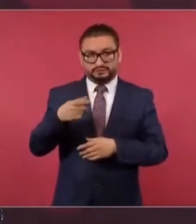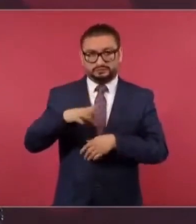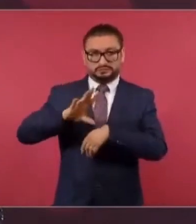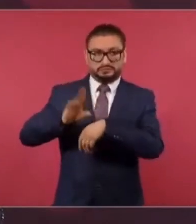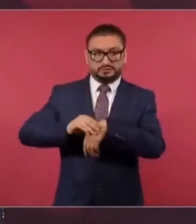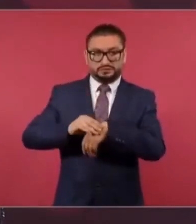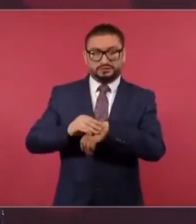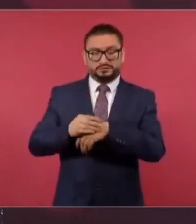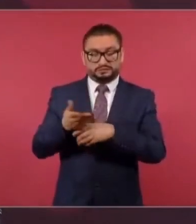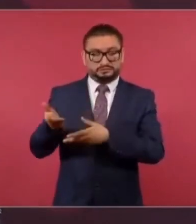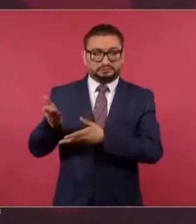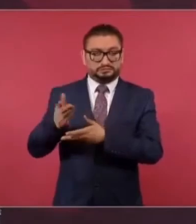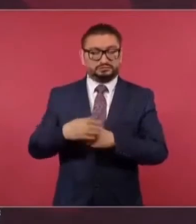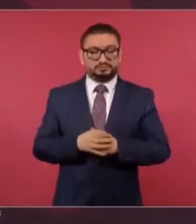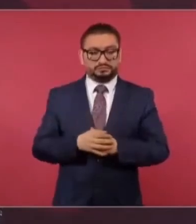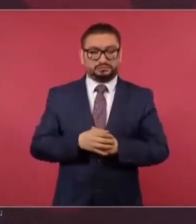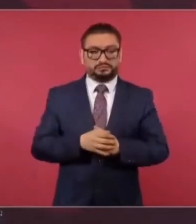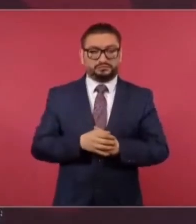actuar